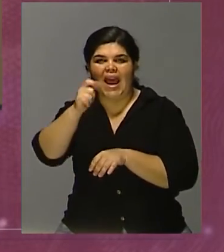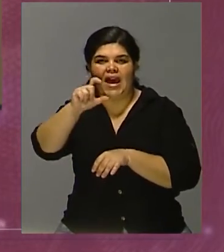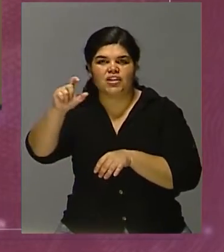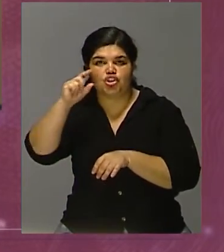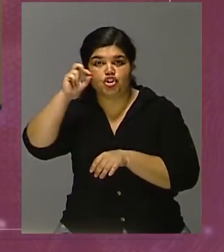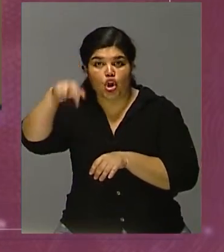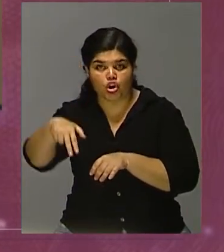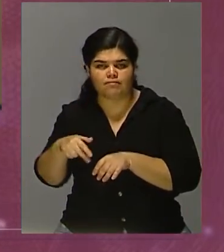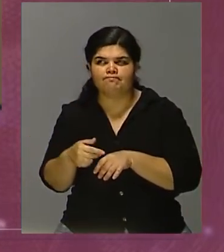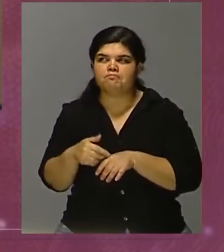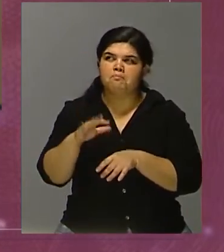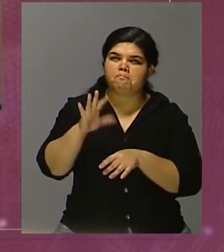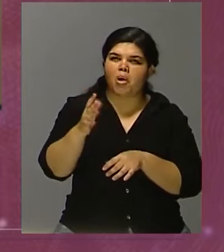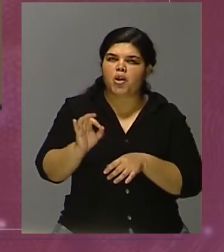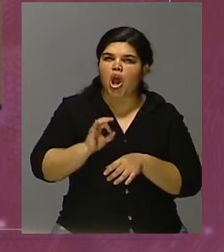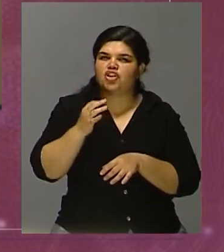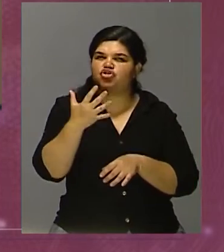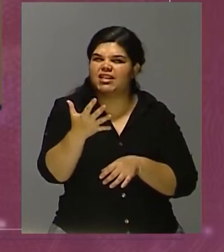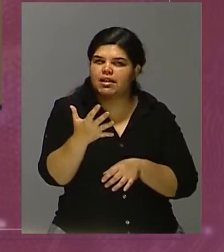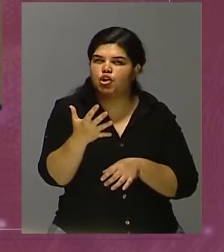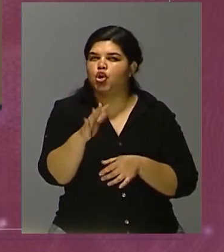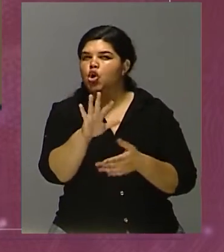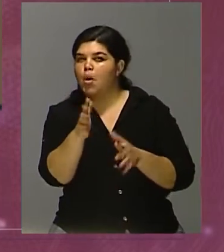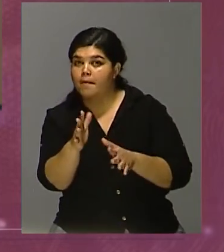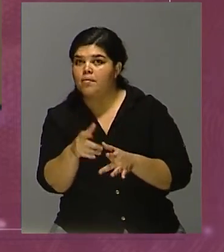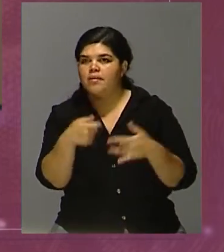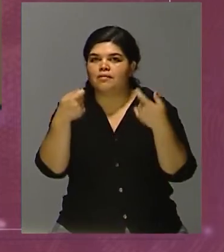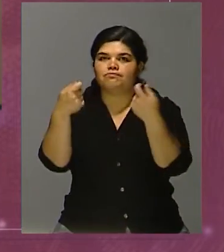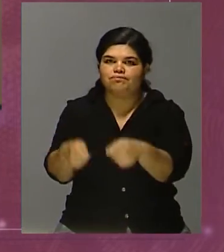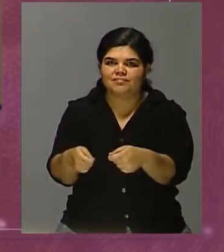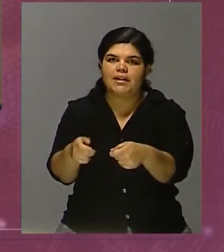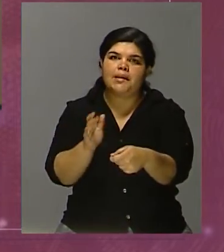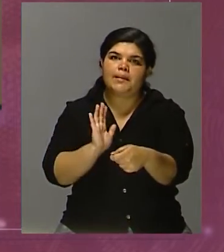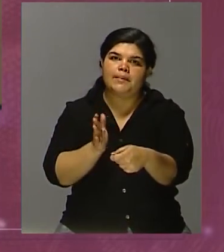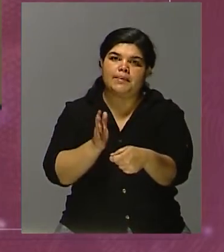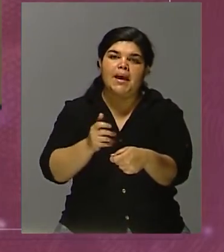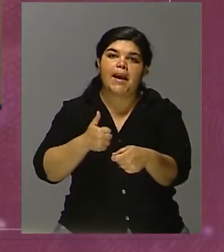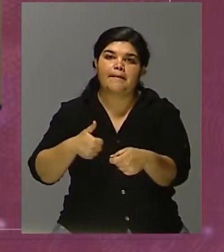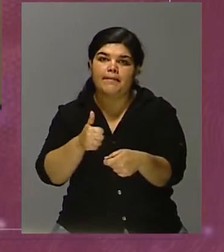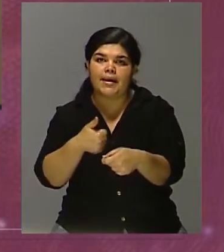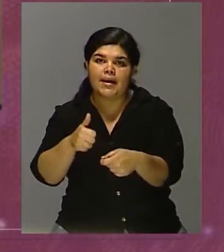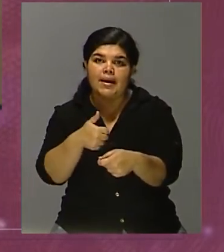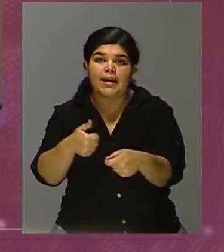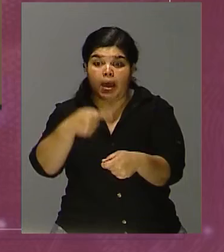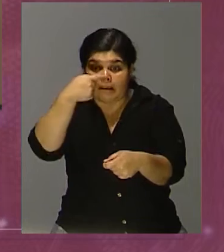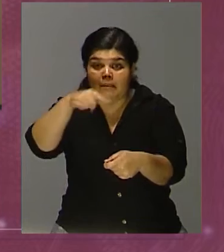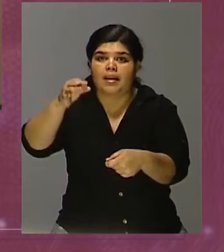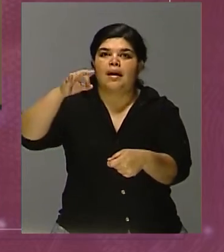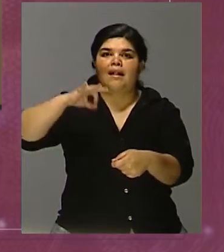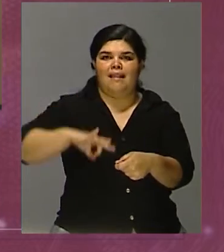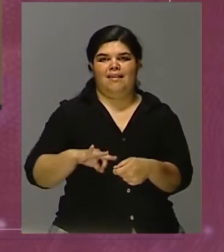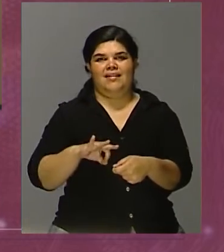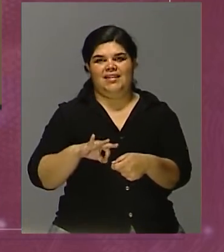en un plazo de 5 años o más. Es decir, como mínimo un horizonte de inversión de 5 años. Y brevemente